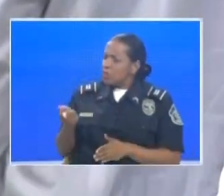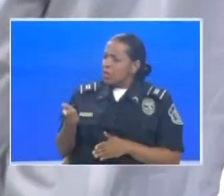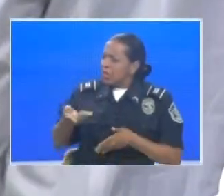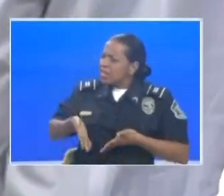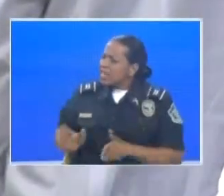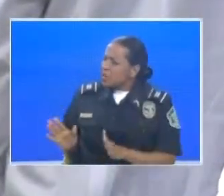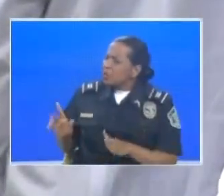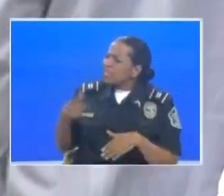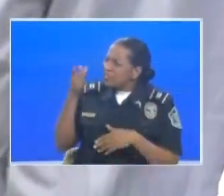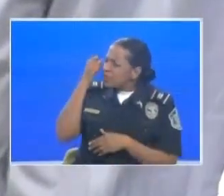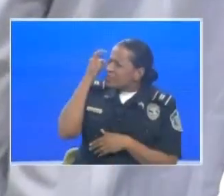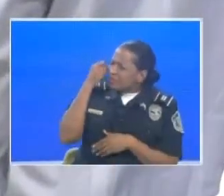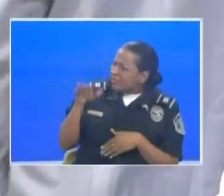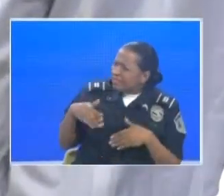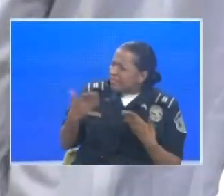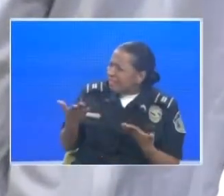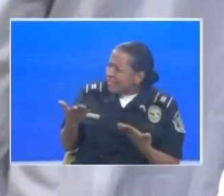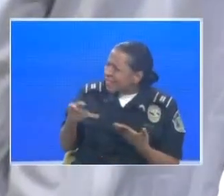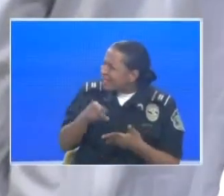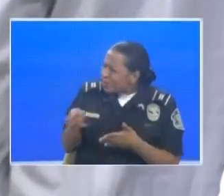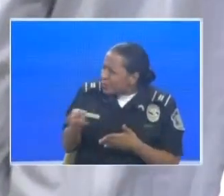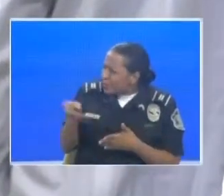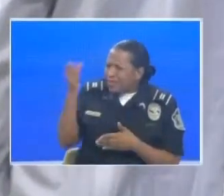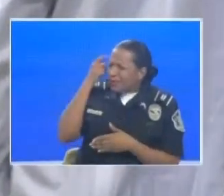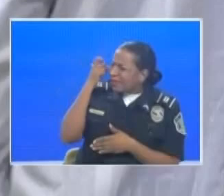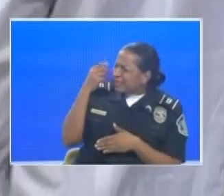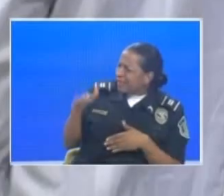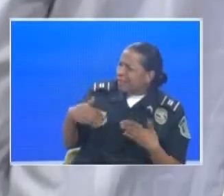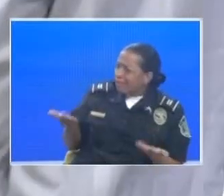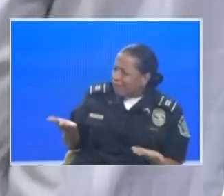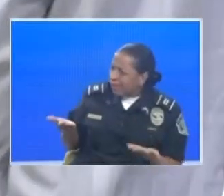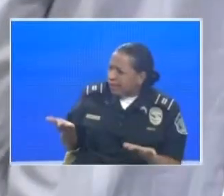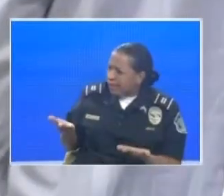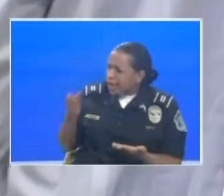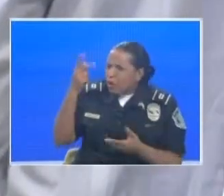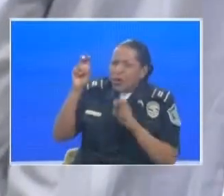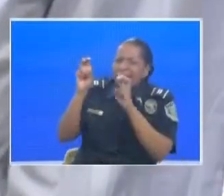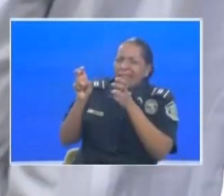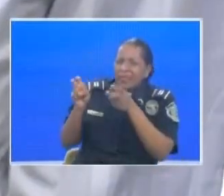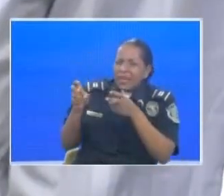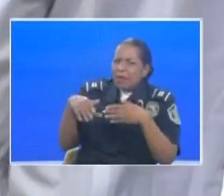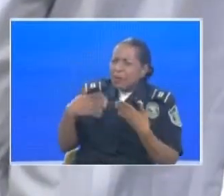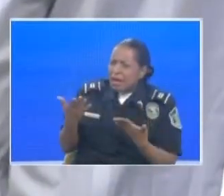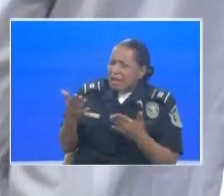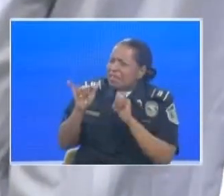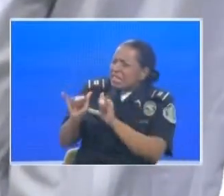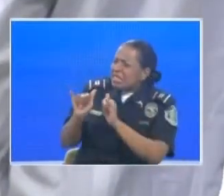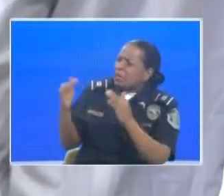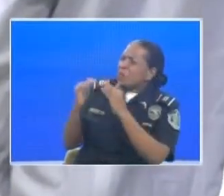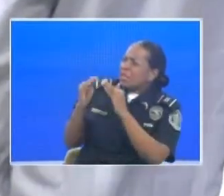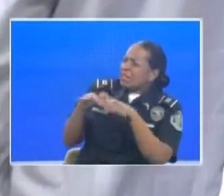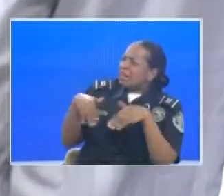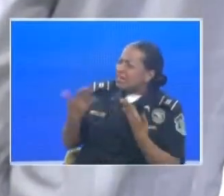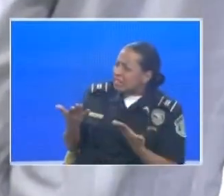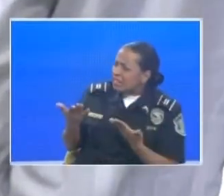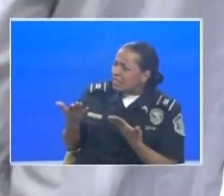hijo, ¿qué es lo que no se entiende? ¿Qué es lo que ustedes no entienden? ¿Qué es lo que no se entiende en el tema de quedarnos en casa?